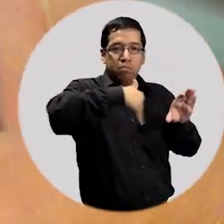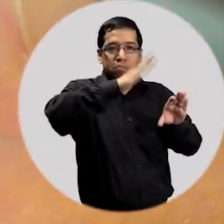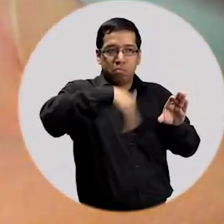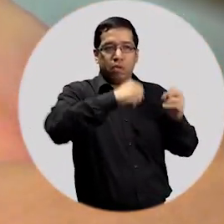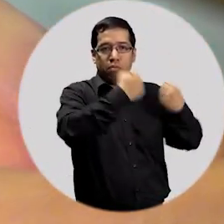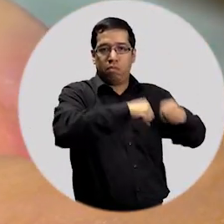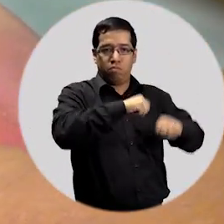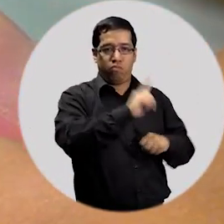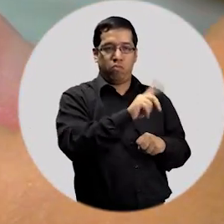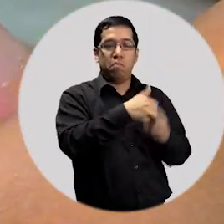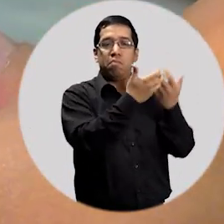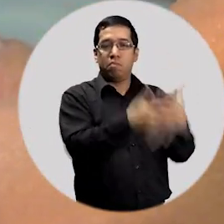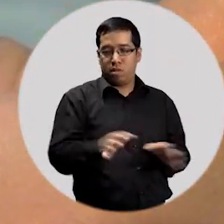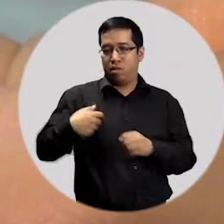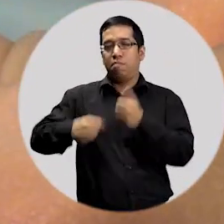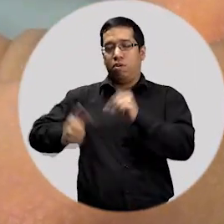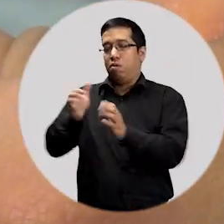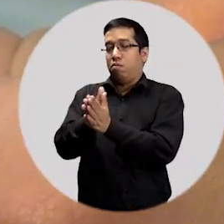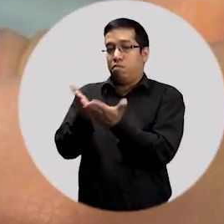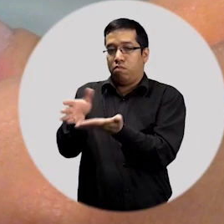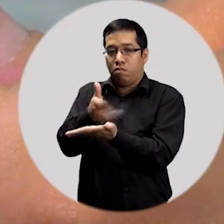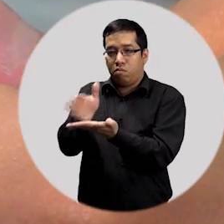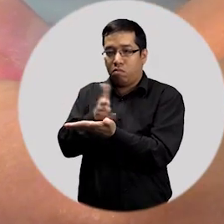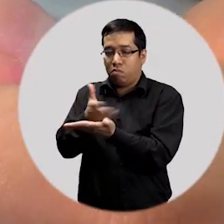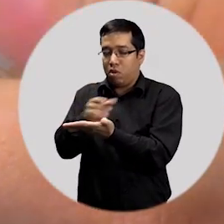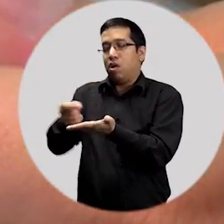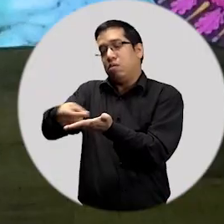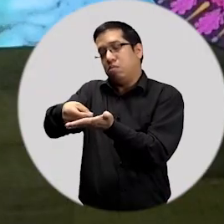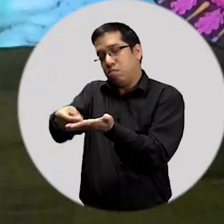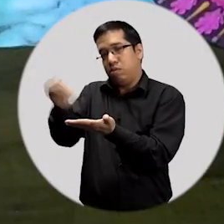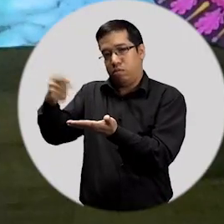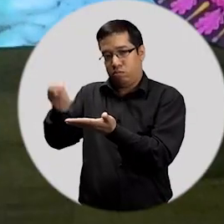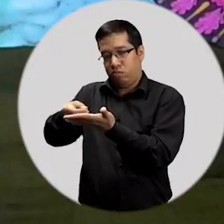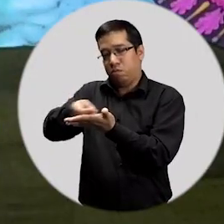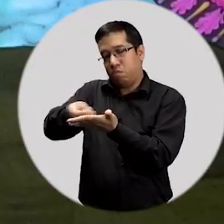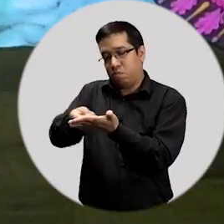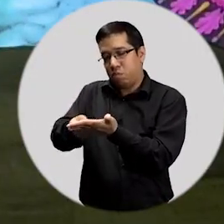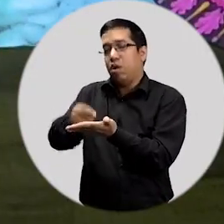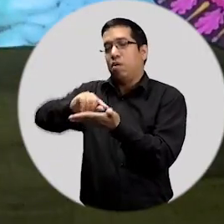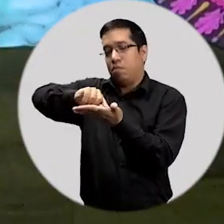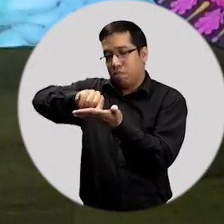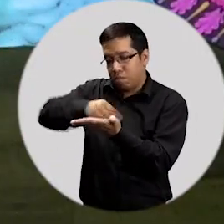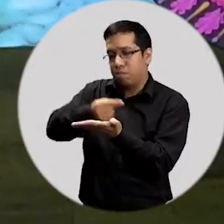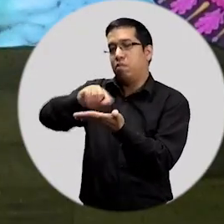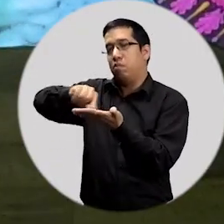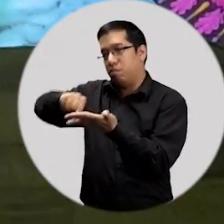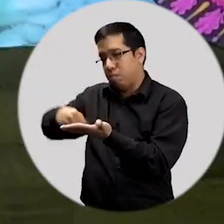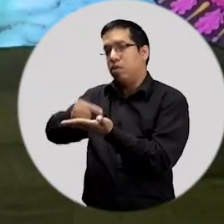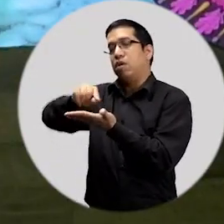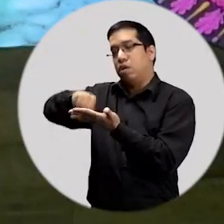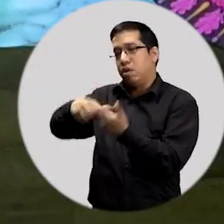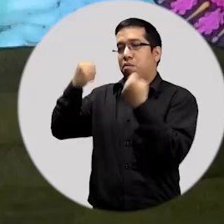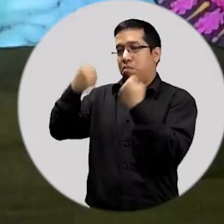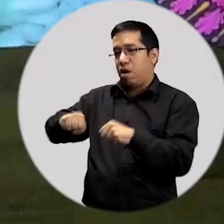y también beneficia a todos los emprendedores. Yo les invito, si algún emprendedor